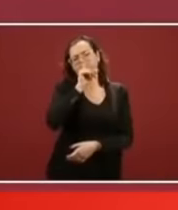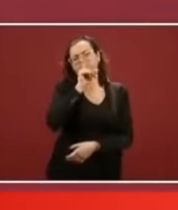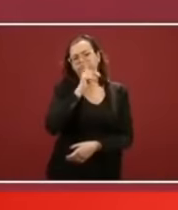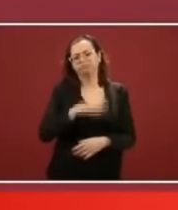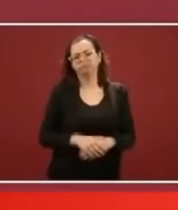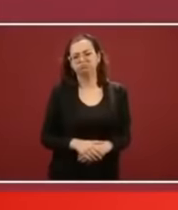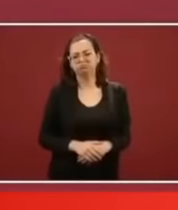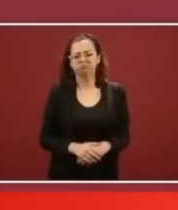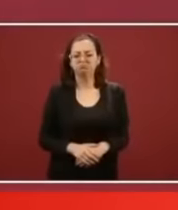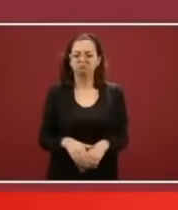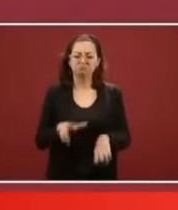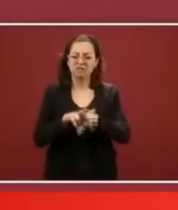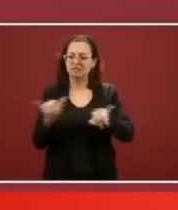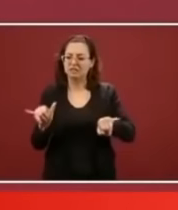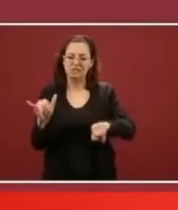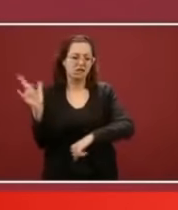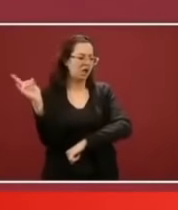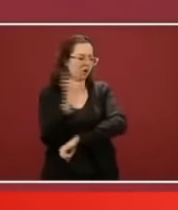los aeropuertos